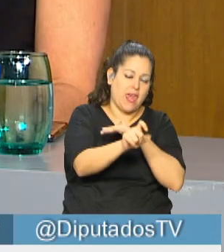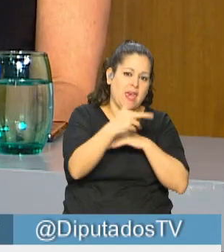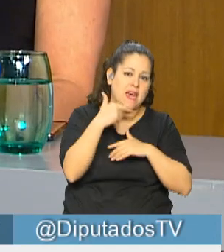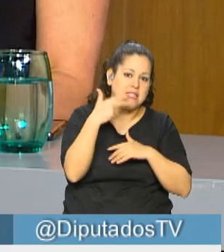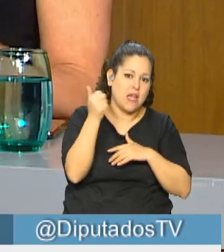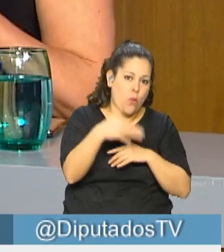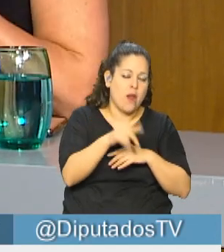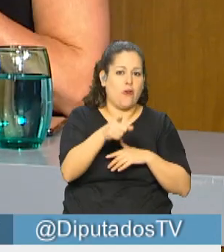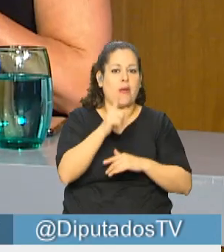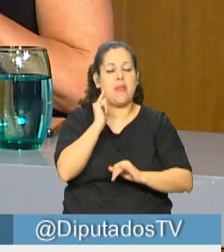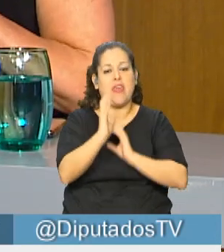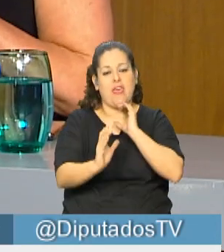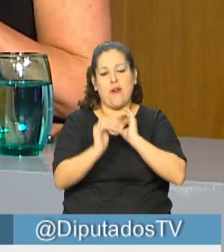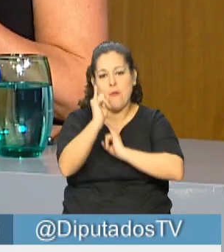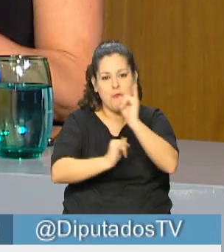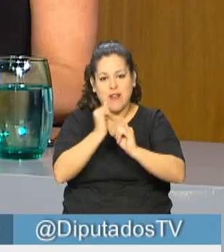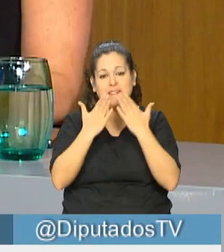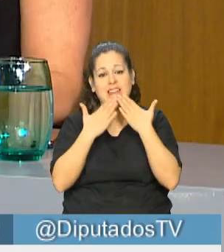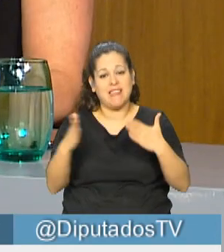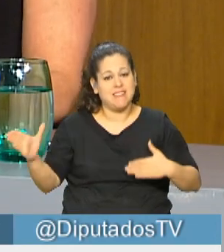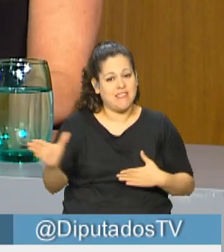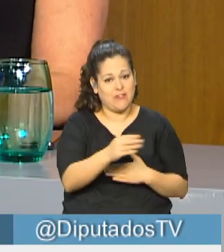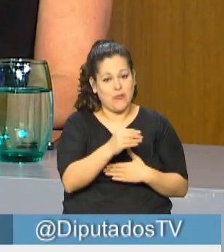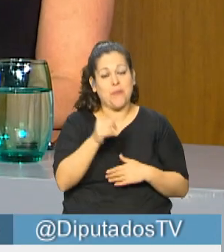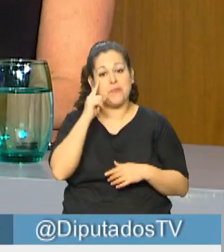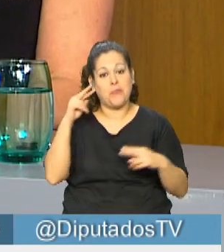aquí en Diputados TV. Así que a todos, gracias.